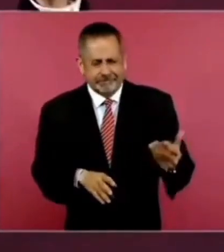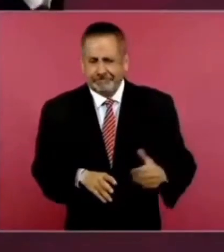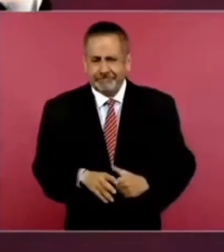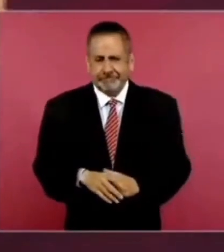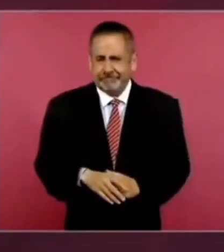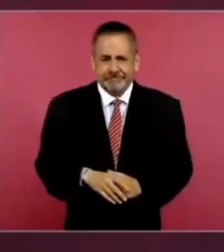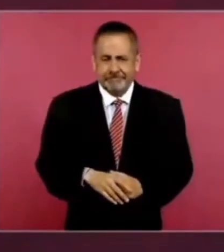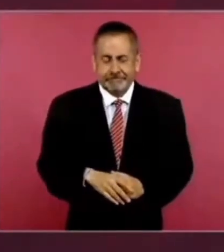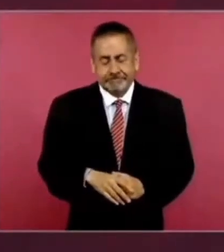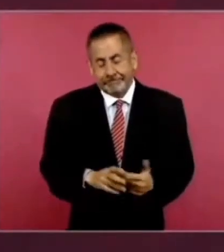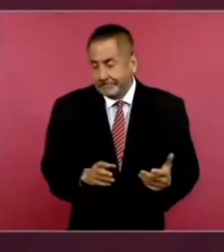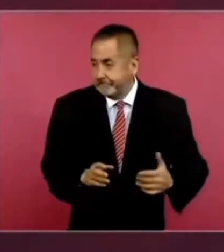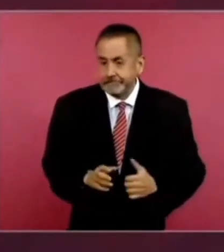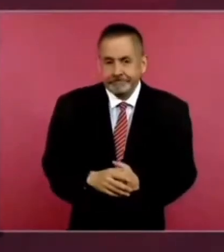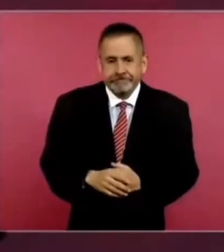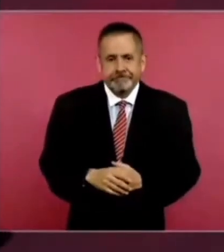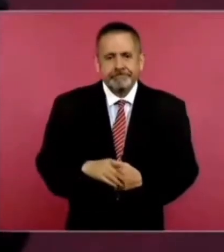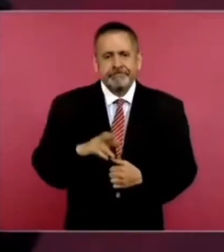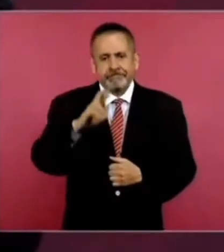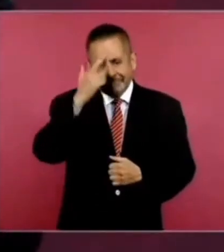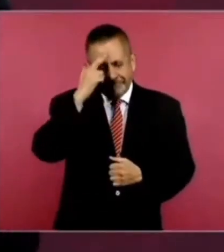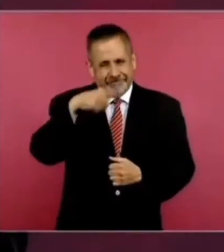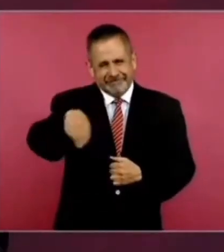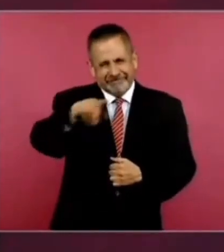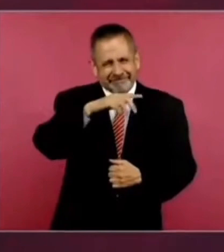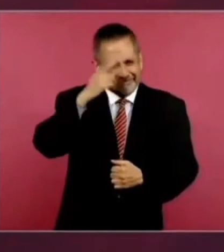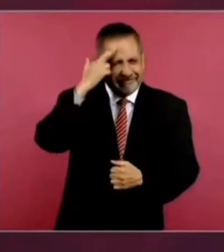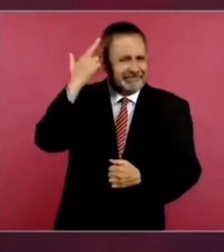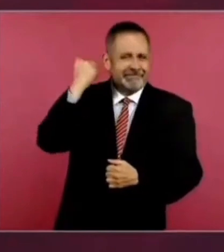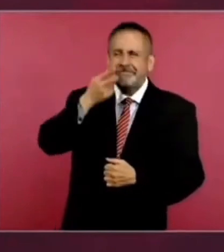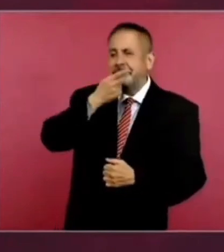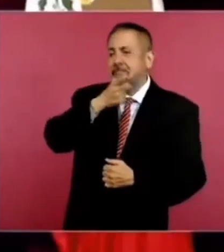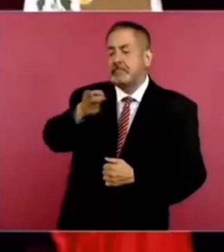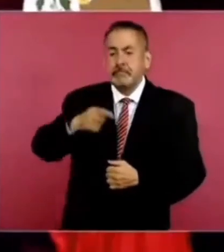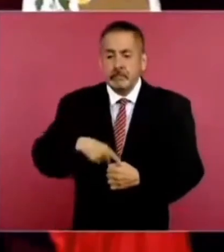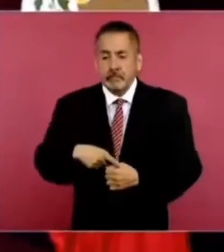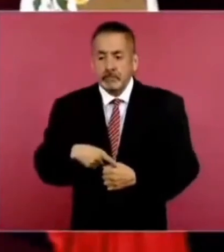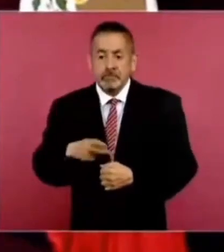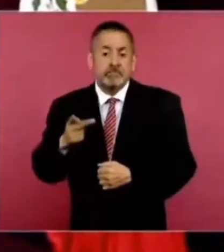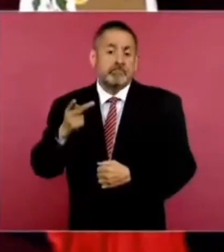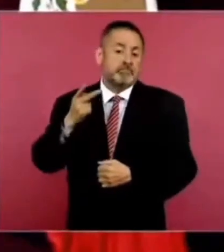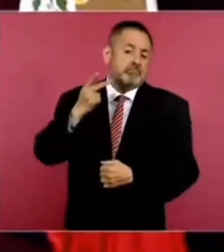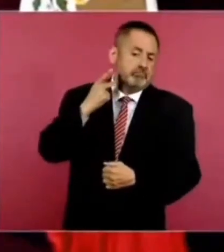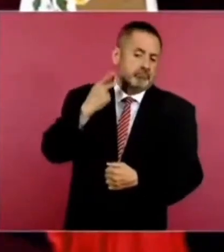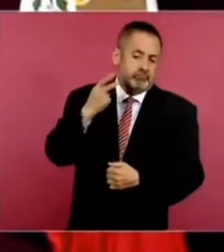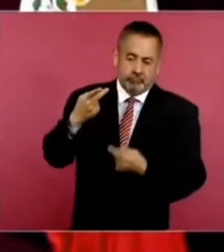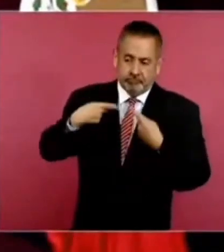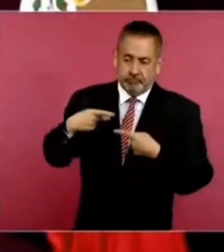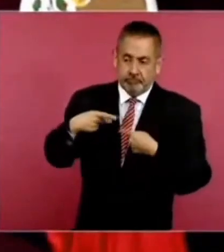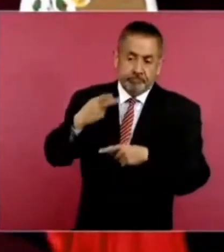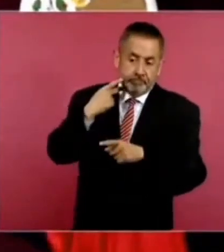Porque se llegó a decir que político pobre, pobre político.